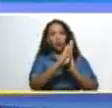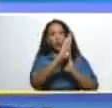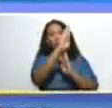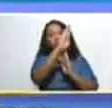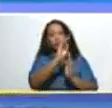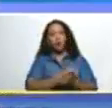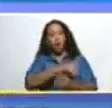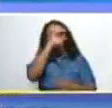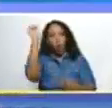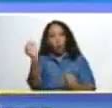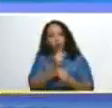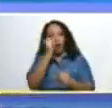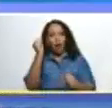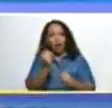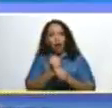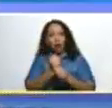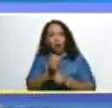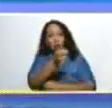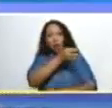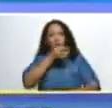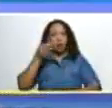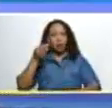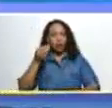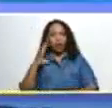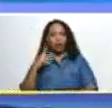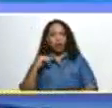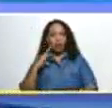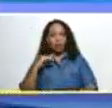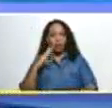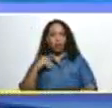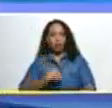las labores extraordinarias